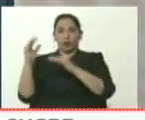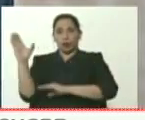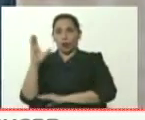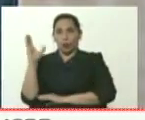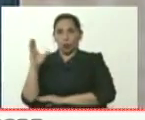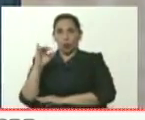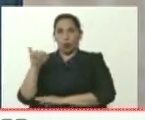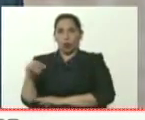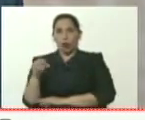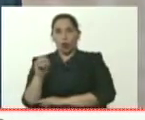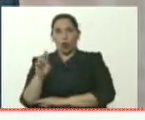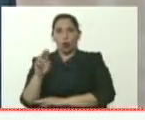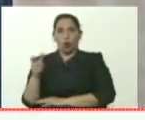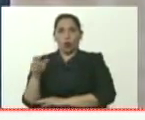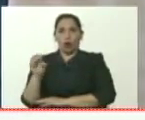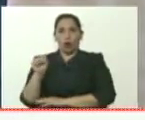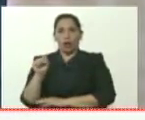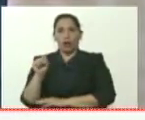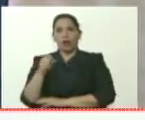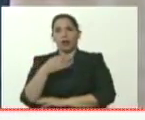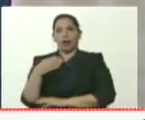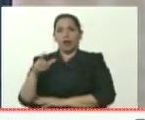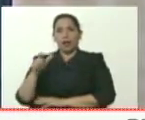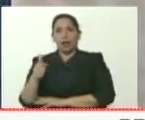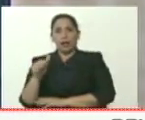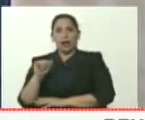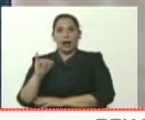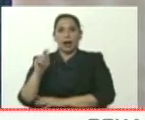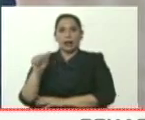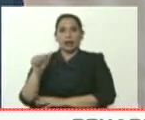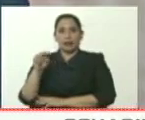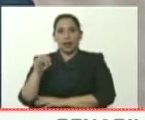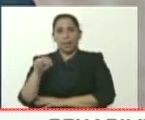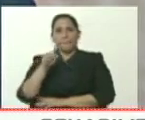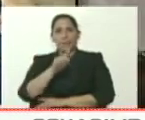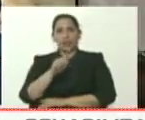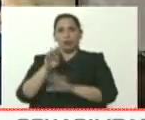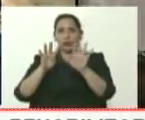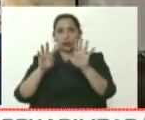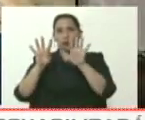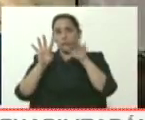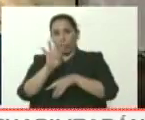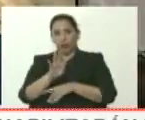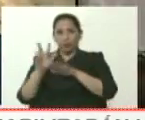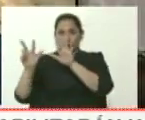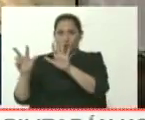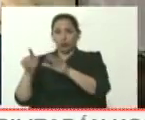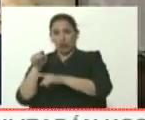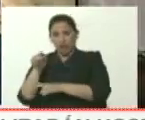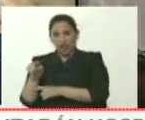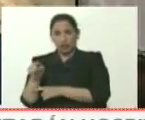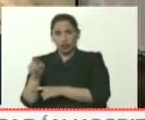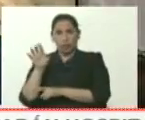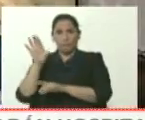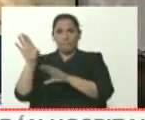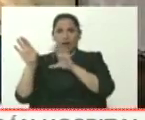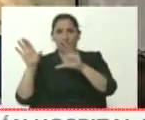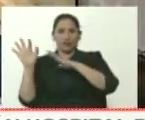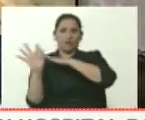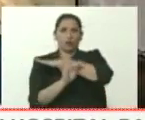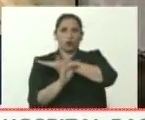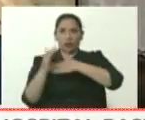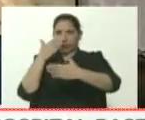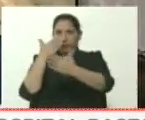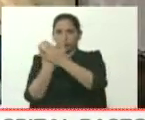Jorge Eliécer Gaitán, en 1948. Y estos son los países fronterizos con Colombia,